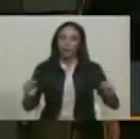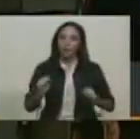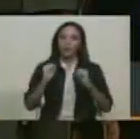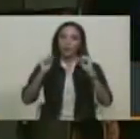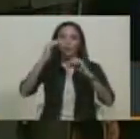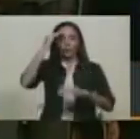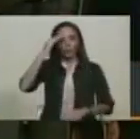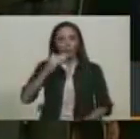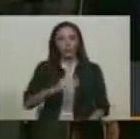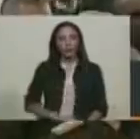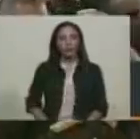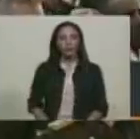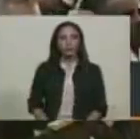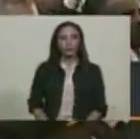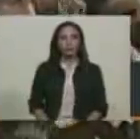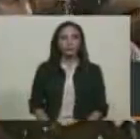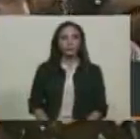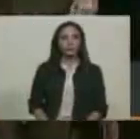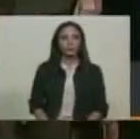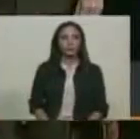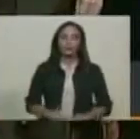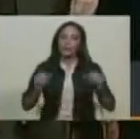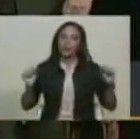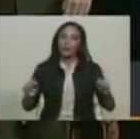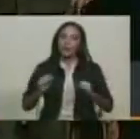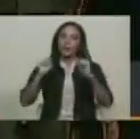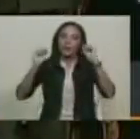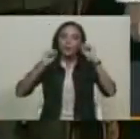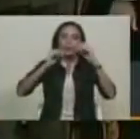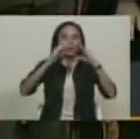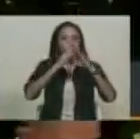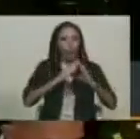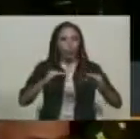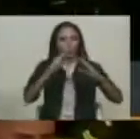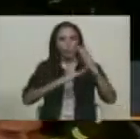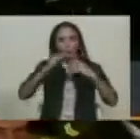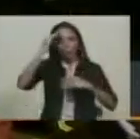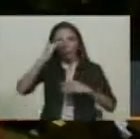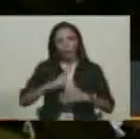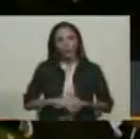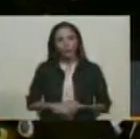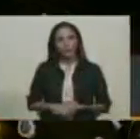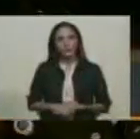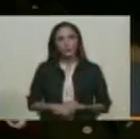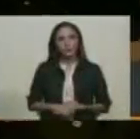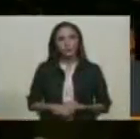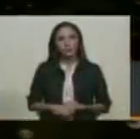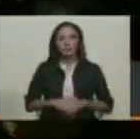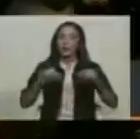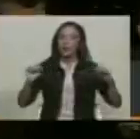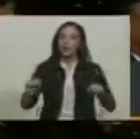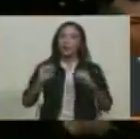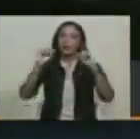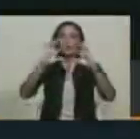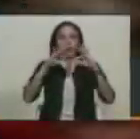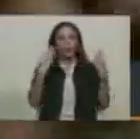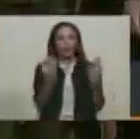Guardia de Honor! ¡Viva! ¡Que viva la Fuerza Armada Nacional Bolivariana! ¡Viva! ¡Que viva la familia